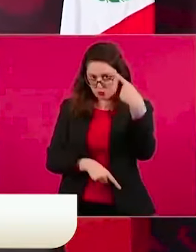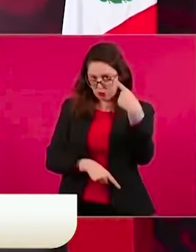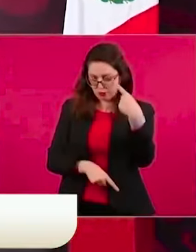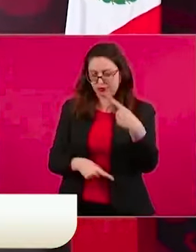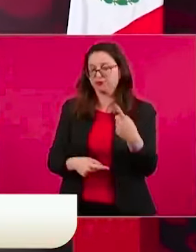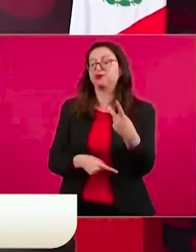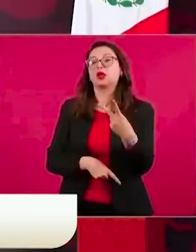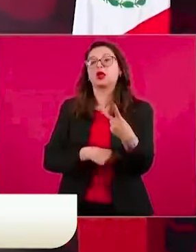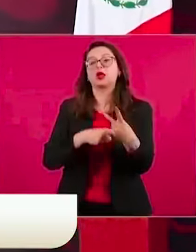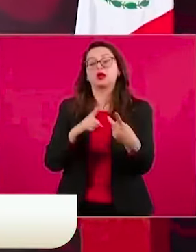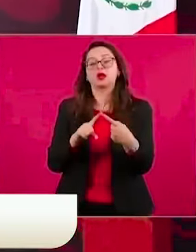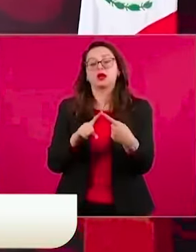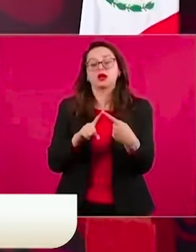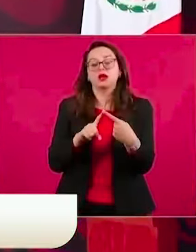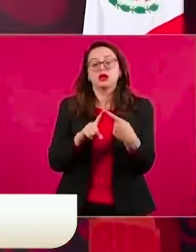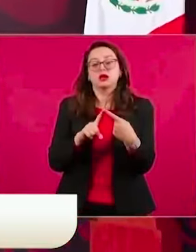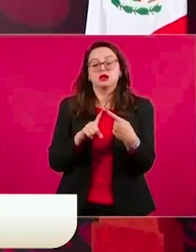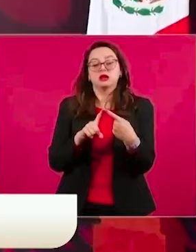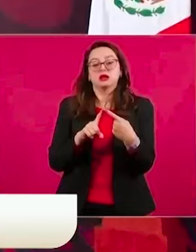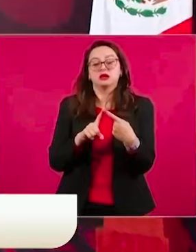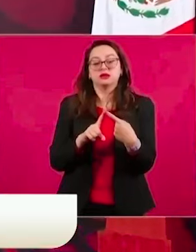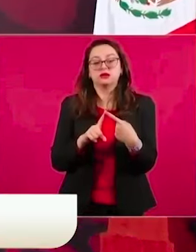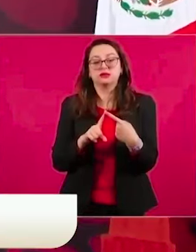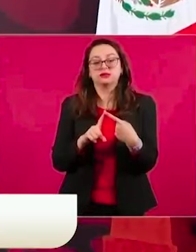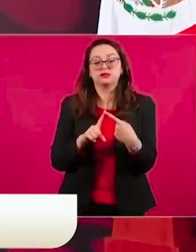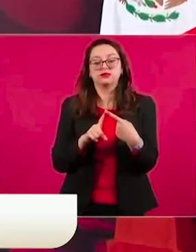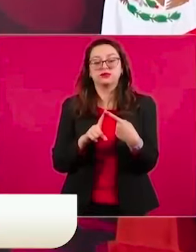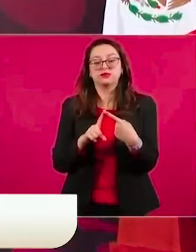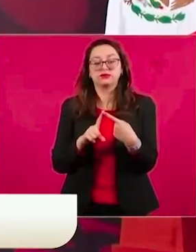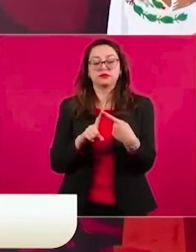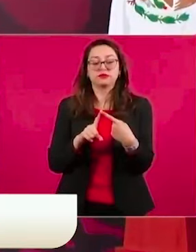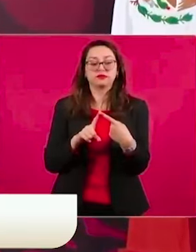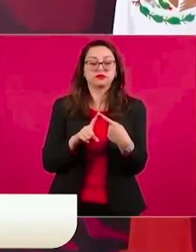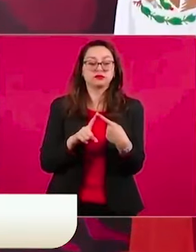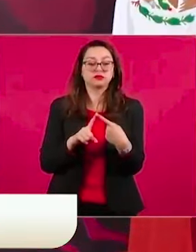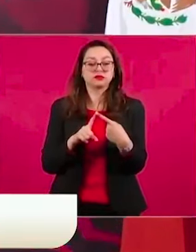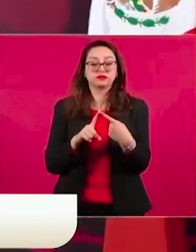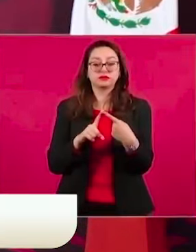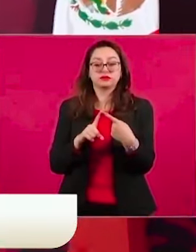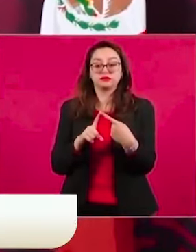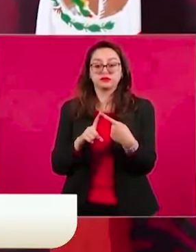agua eso se está haciendo de manera coordinada